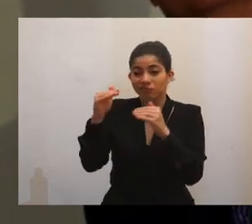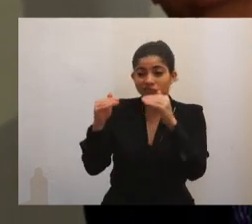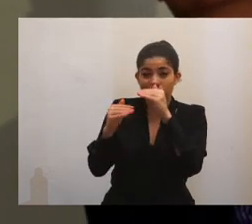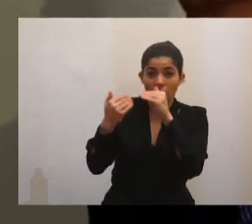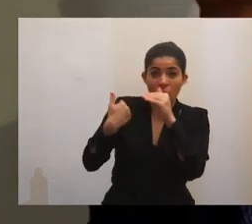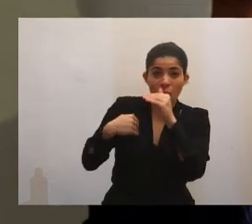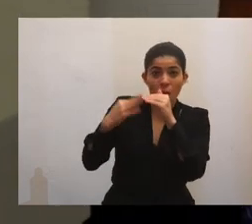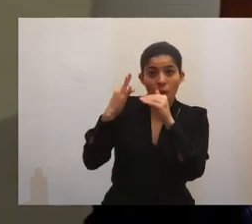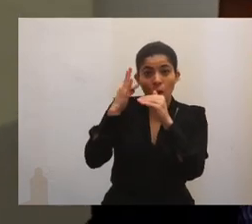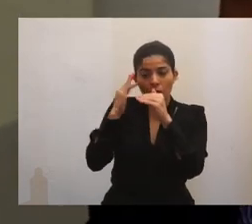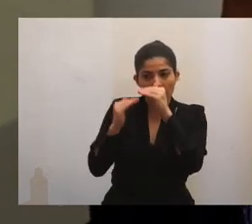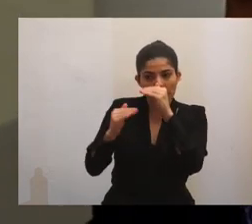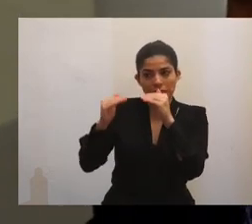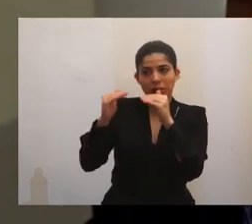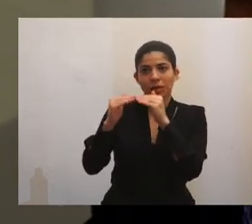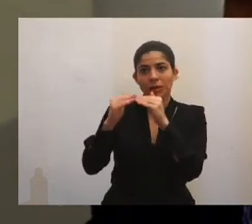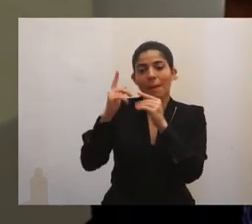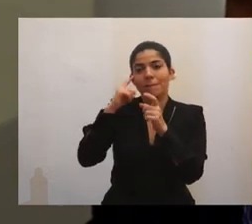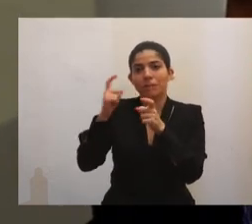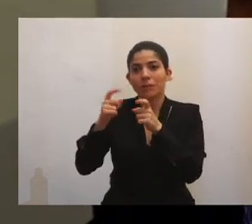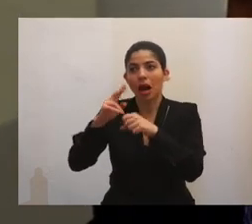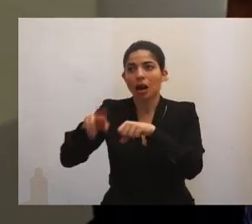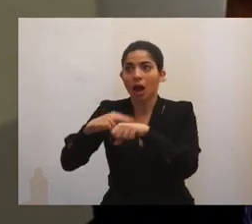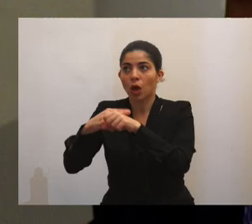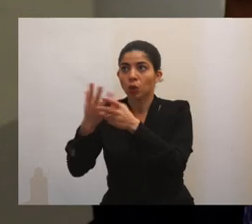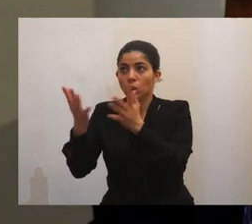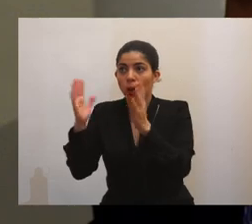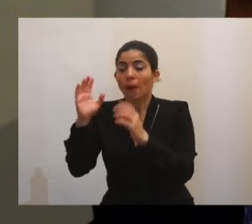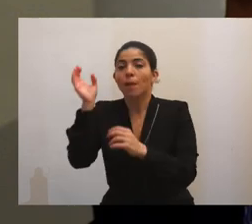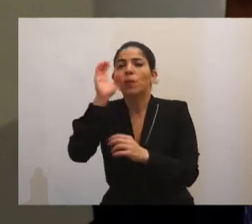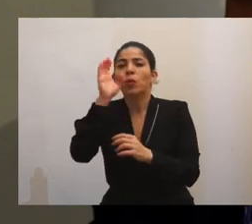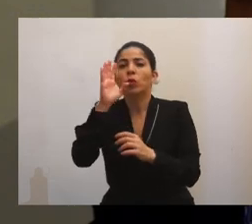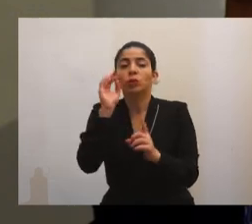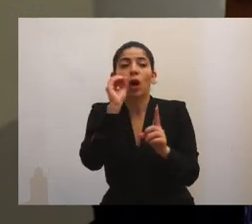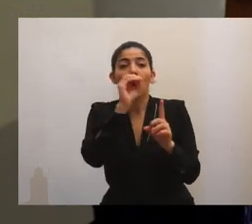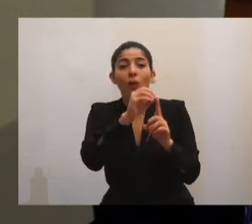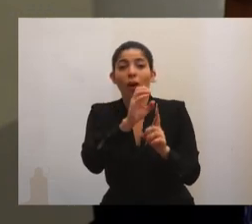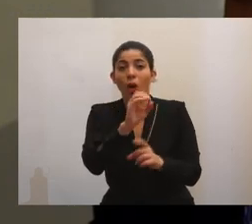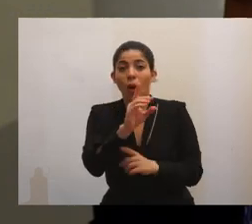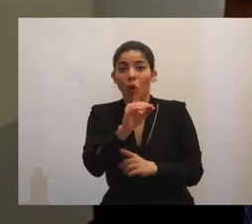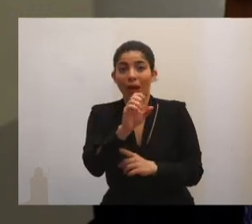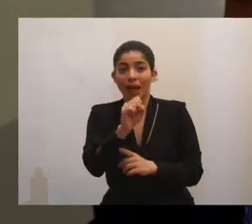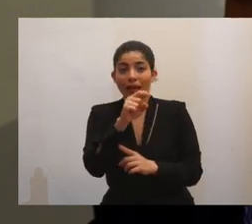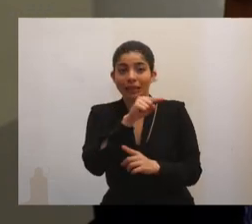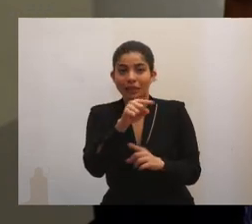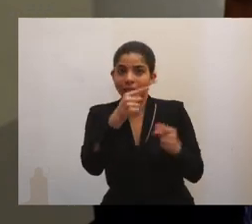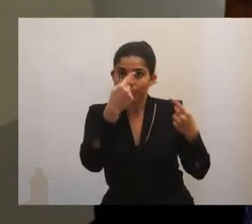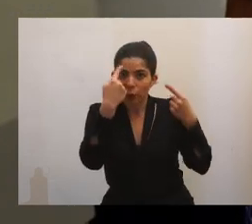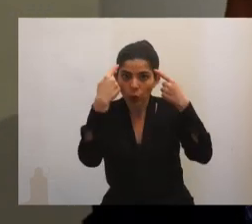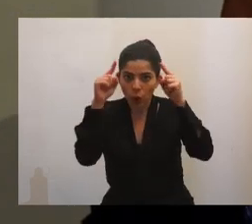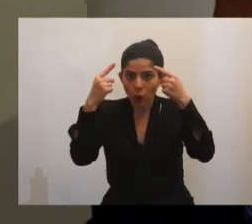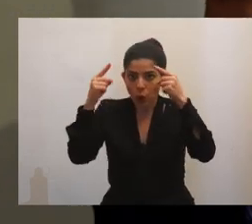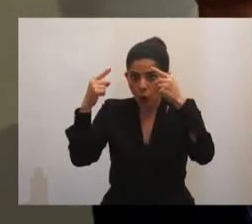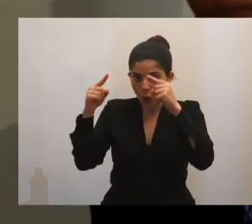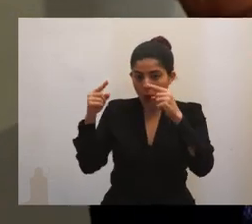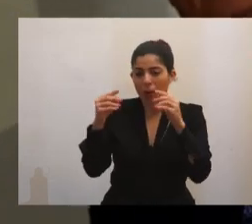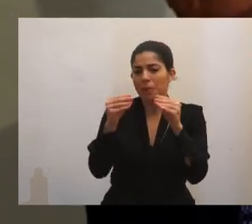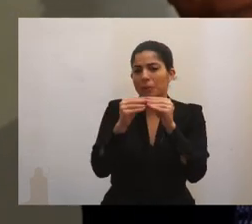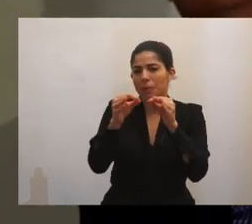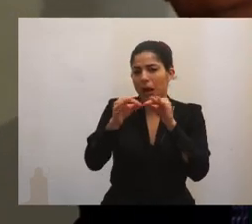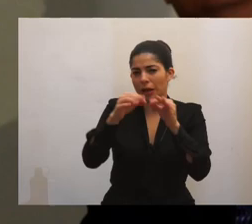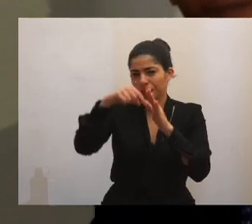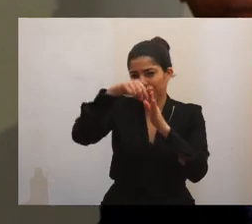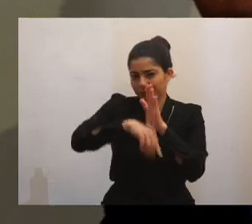de la naturaleza y avanzar hacia el cumplimiento de los Objetivos Sostenibles, los ODS. Para conocer más detalles de